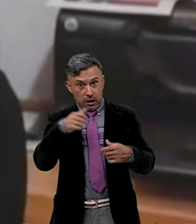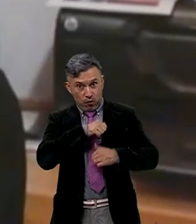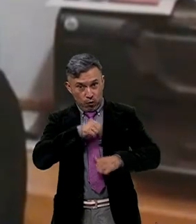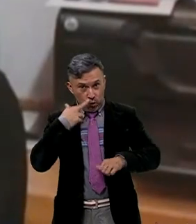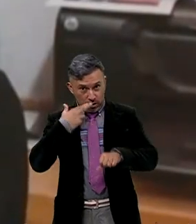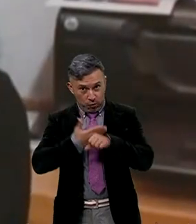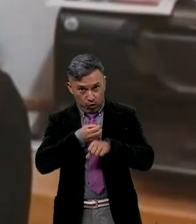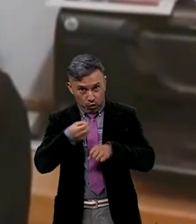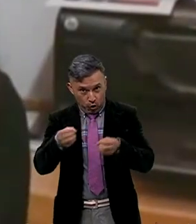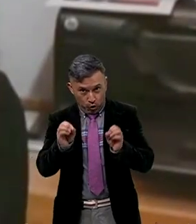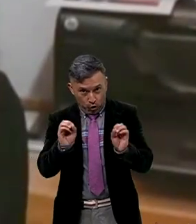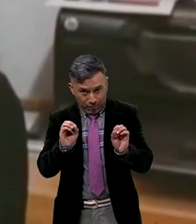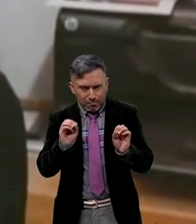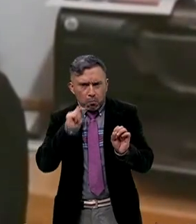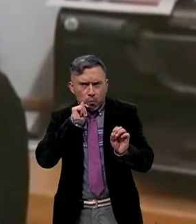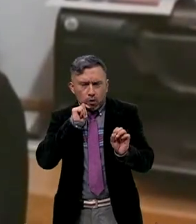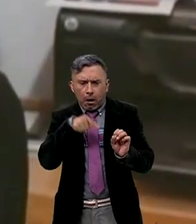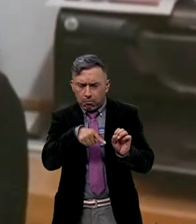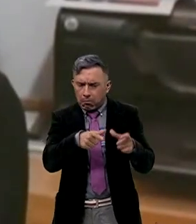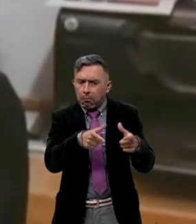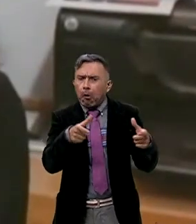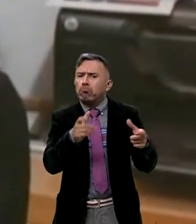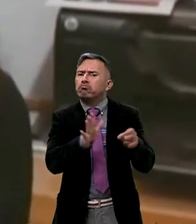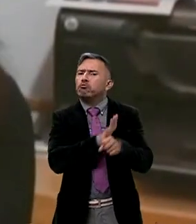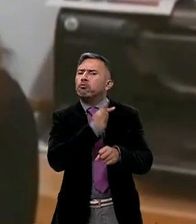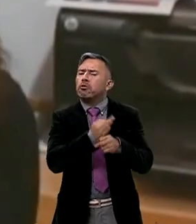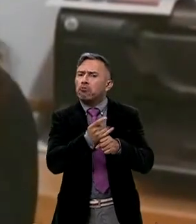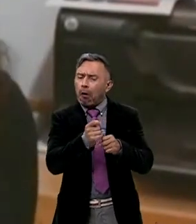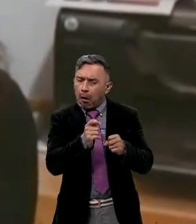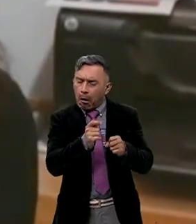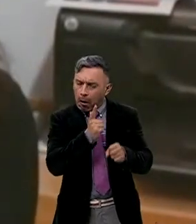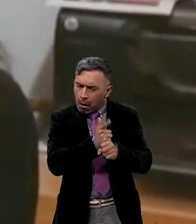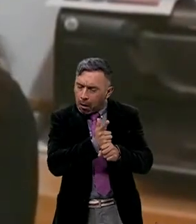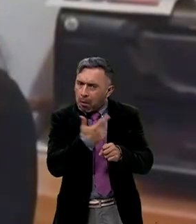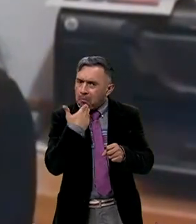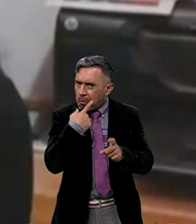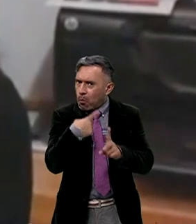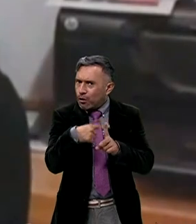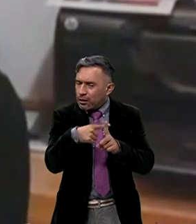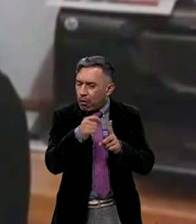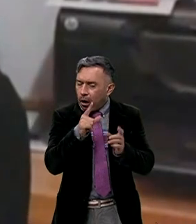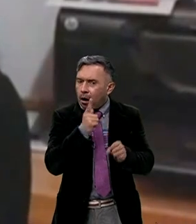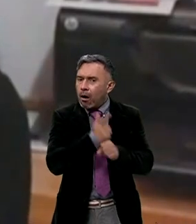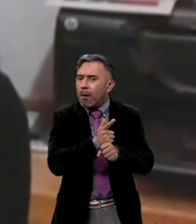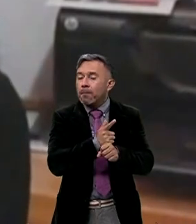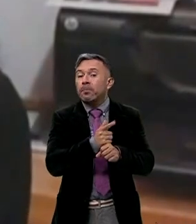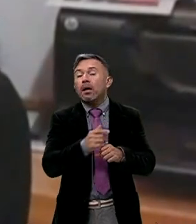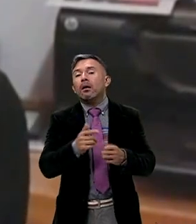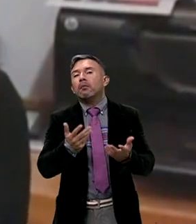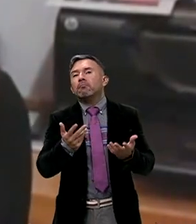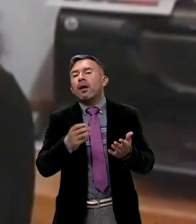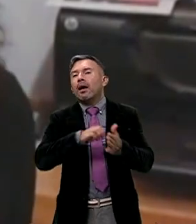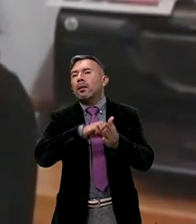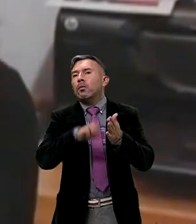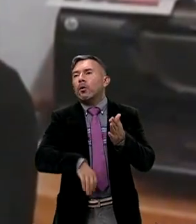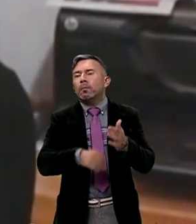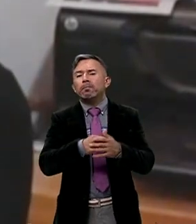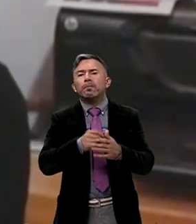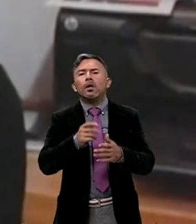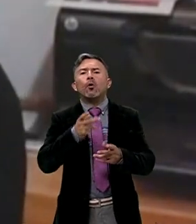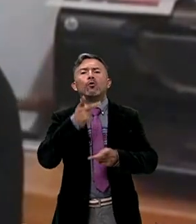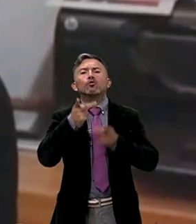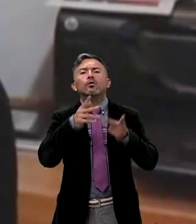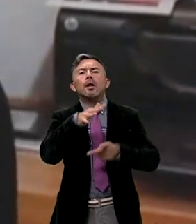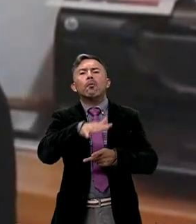que ahí hay muchas enseñanzas por ejemplo la fecha en que se debe de realizar la consulta popular si fue